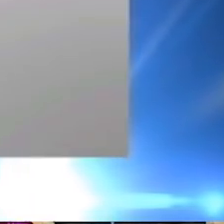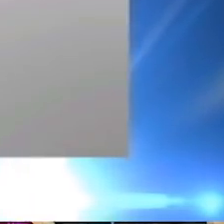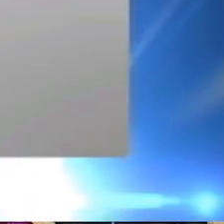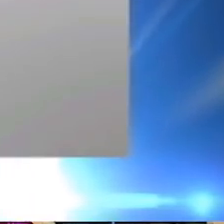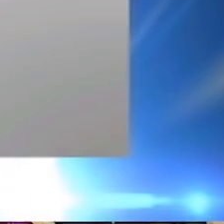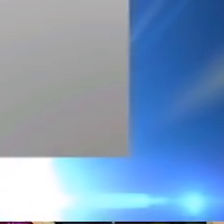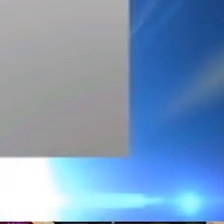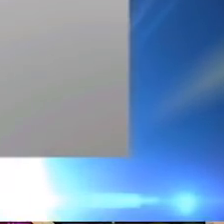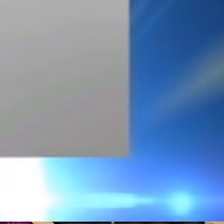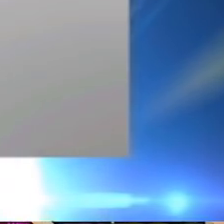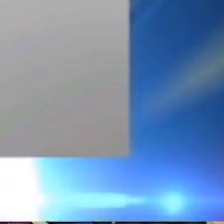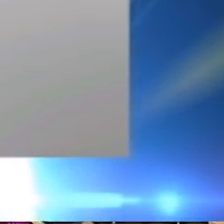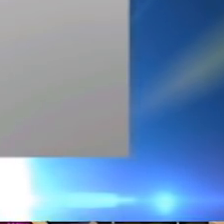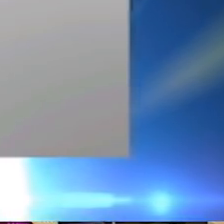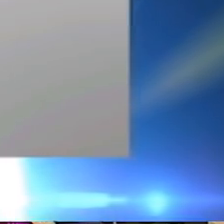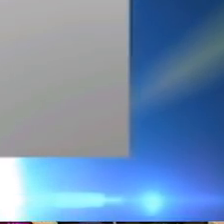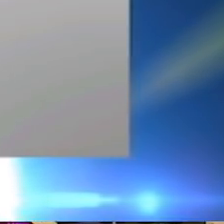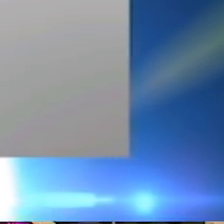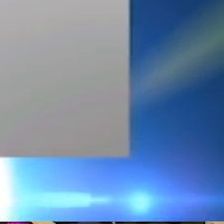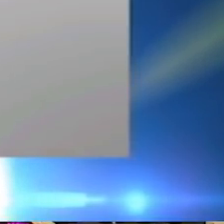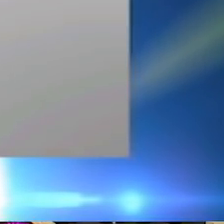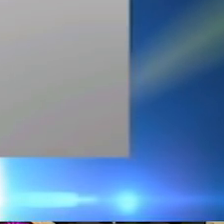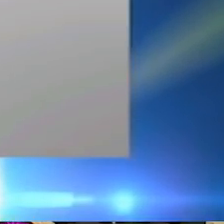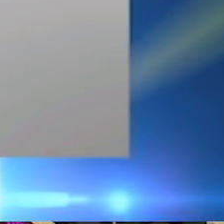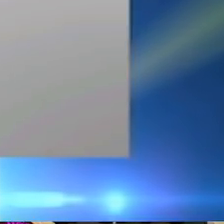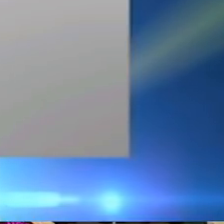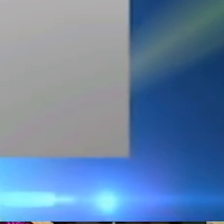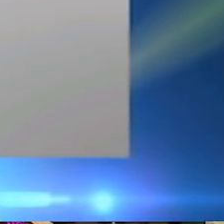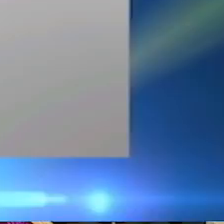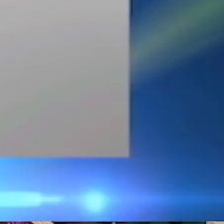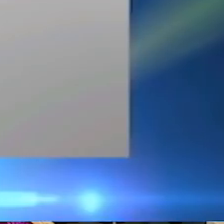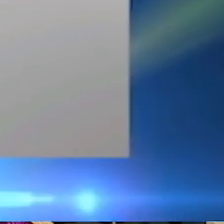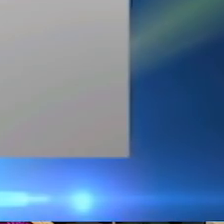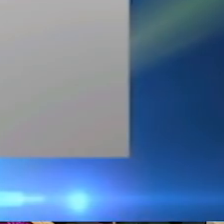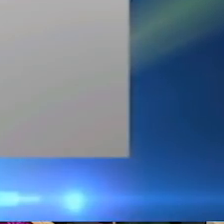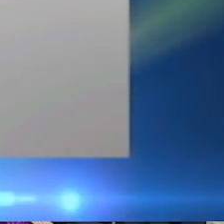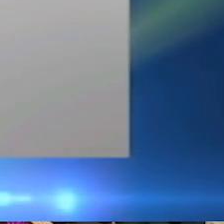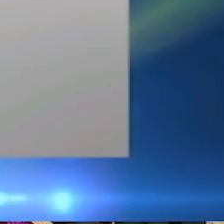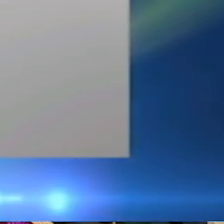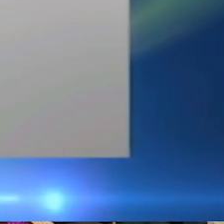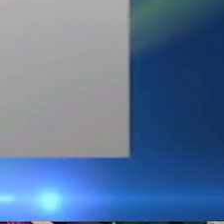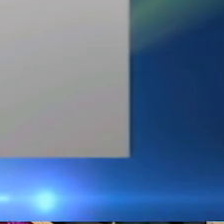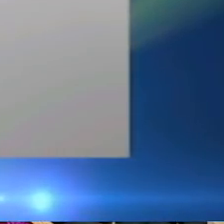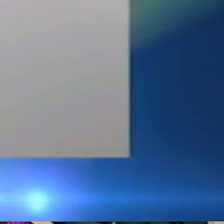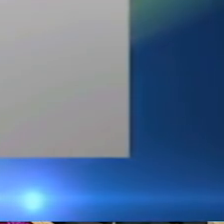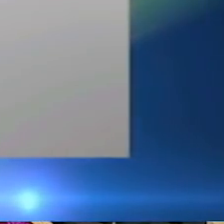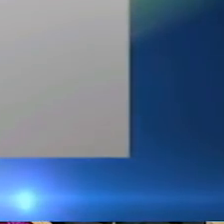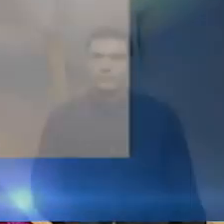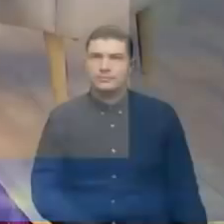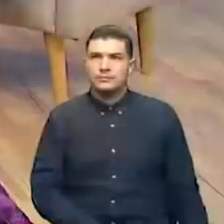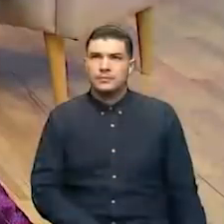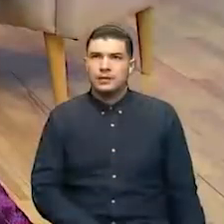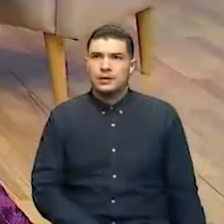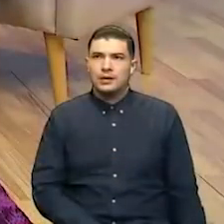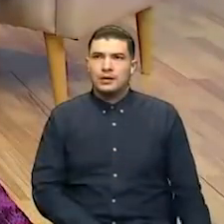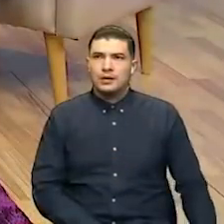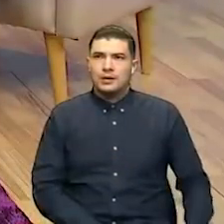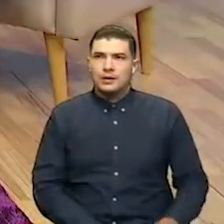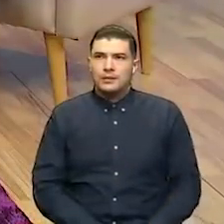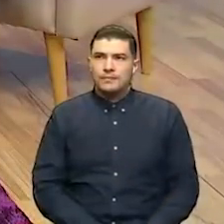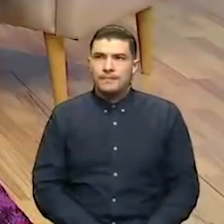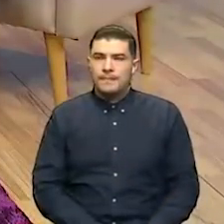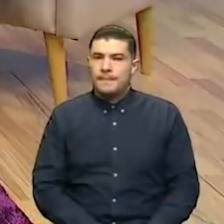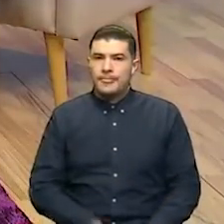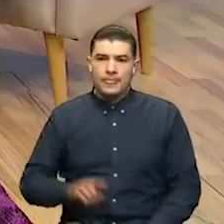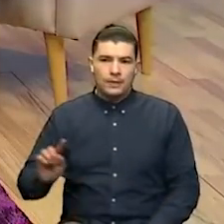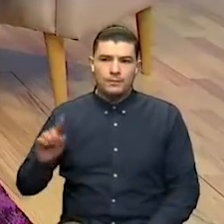papá dejó un testamento, pero dejó unos bienes sin especificar. ¿A quién le corresponde esta herencia? Muchas gracias. Listo.